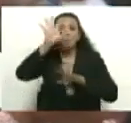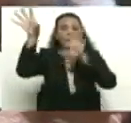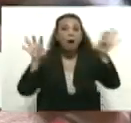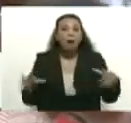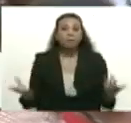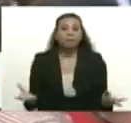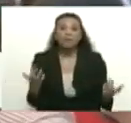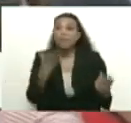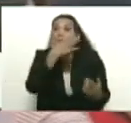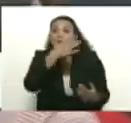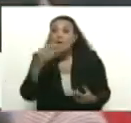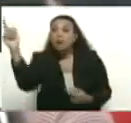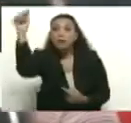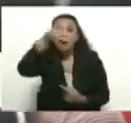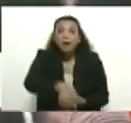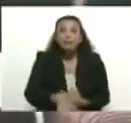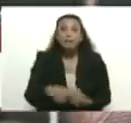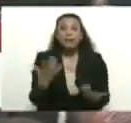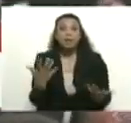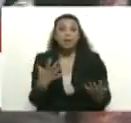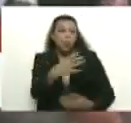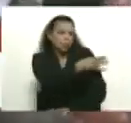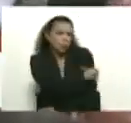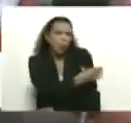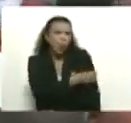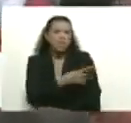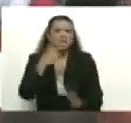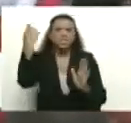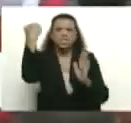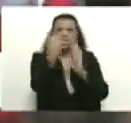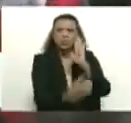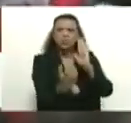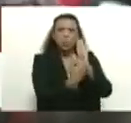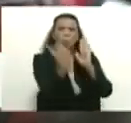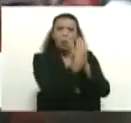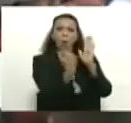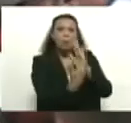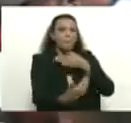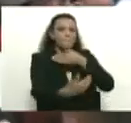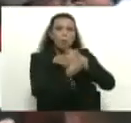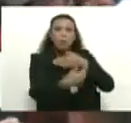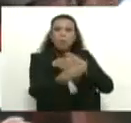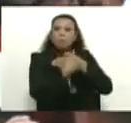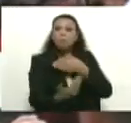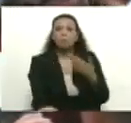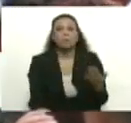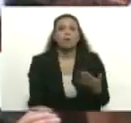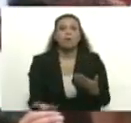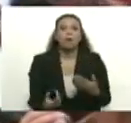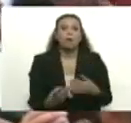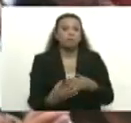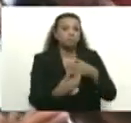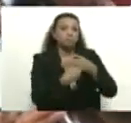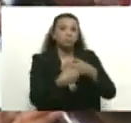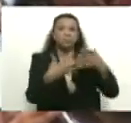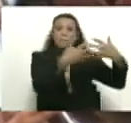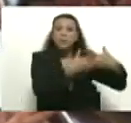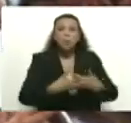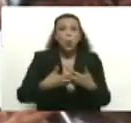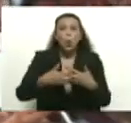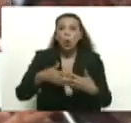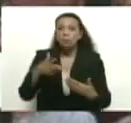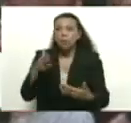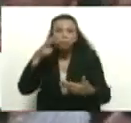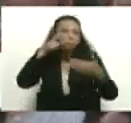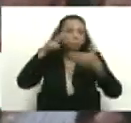que venga alguien de esta gente que pidió sanciones, pidió bloqueos, pidió